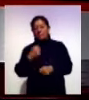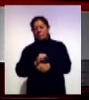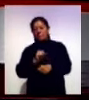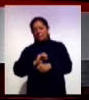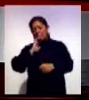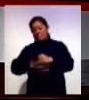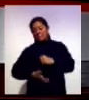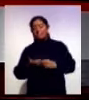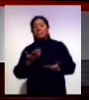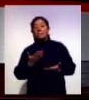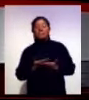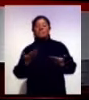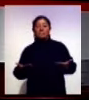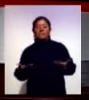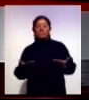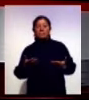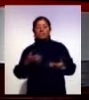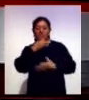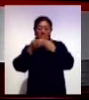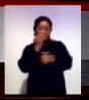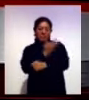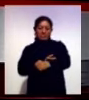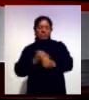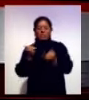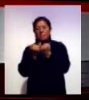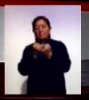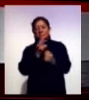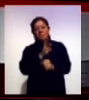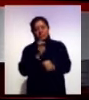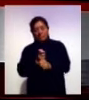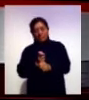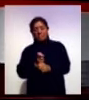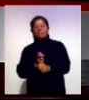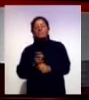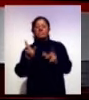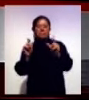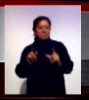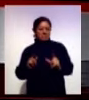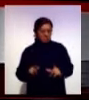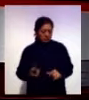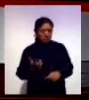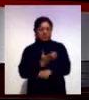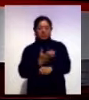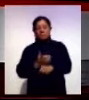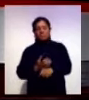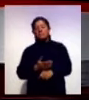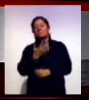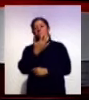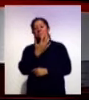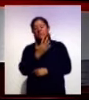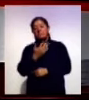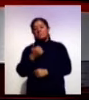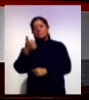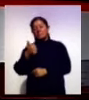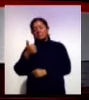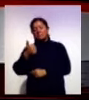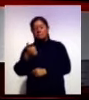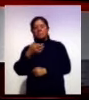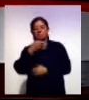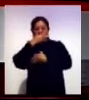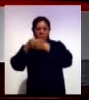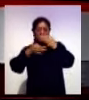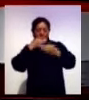esta segunda emisión, pero por supuesto la invitación para que también nos acompañe en los avances informativos de Ahora Noticias Express a las 5 y a